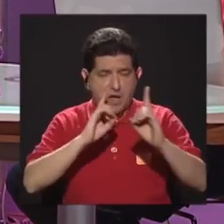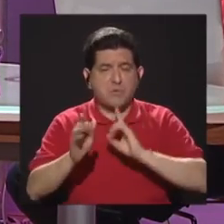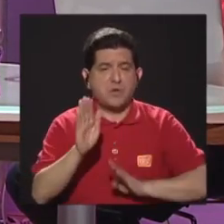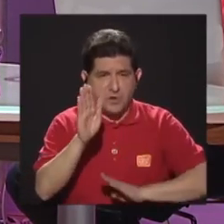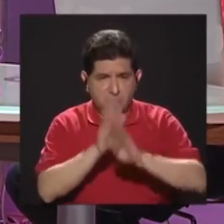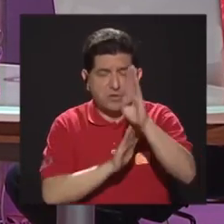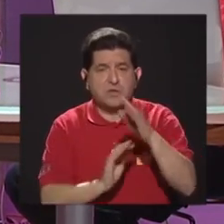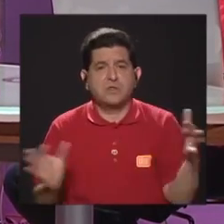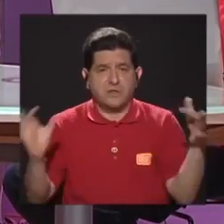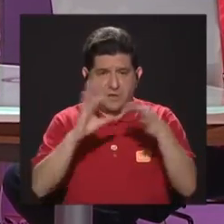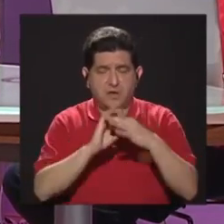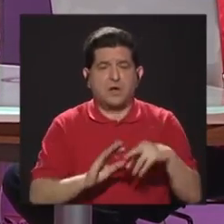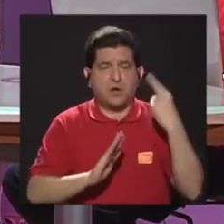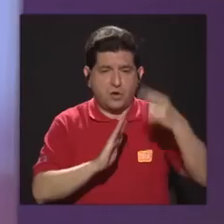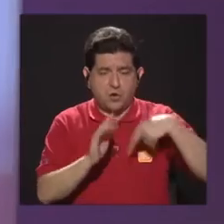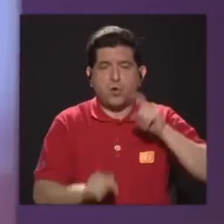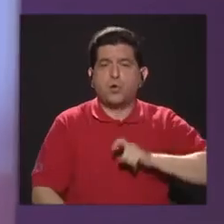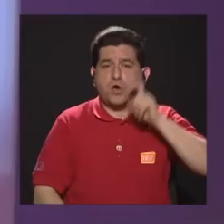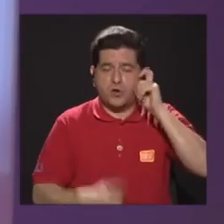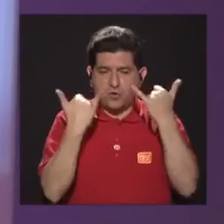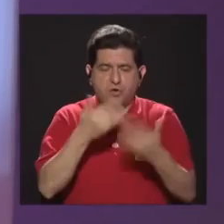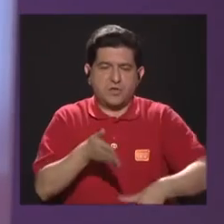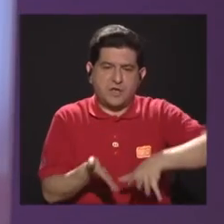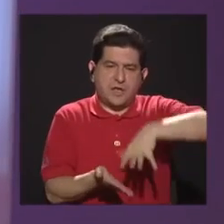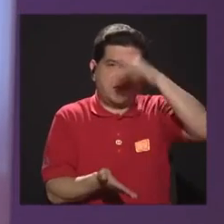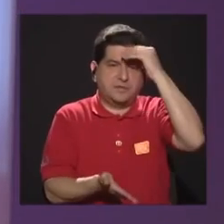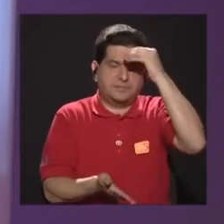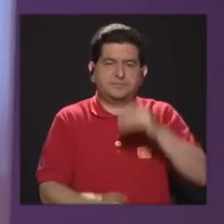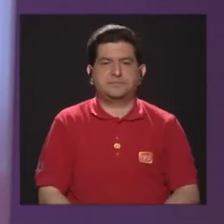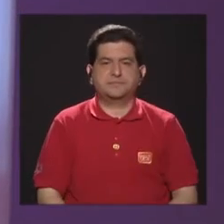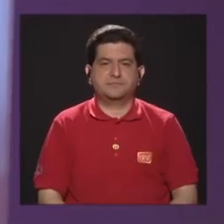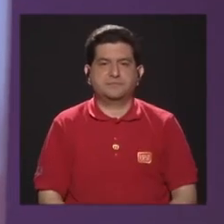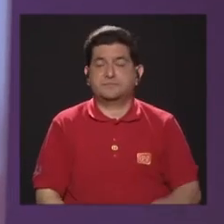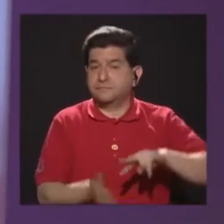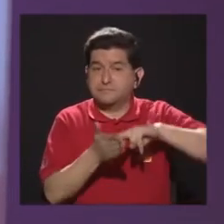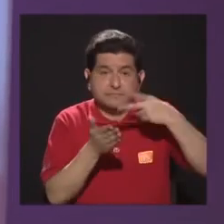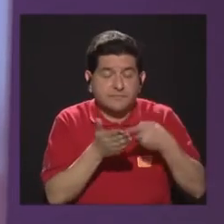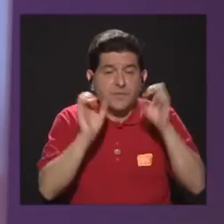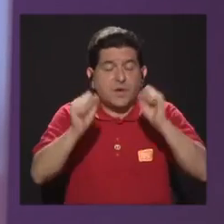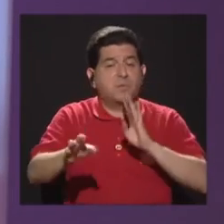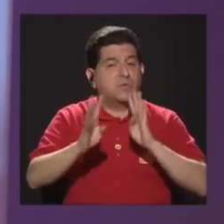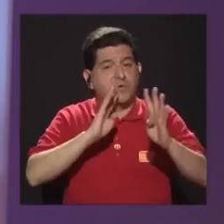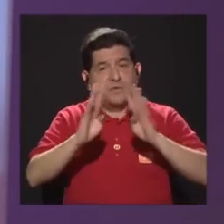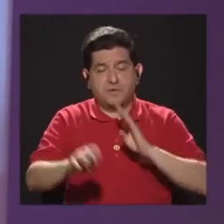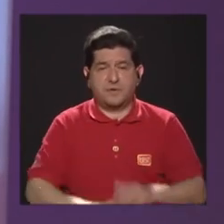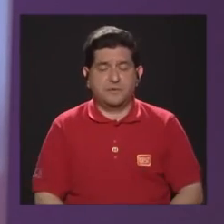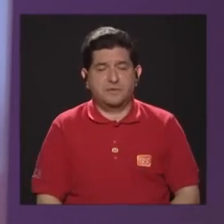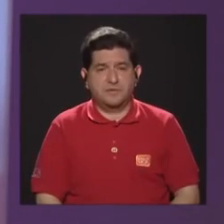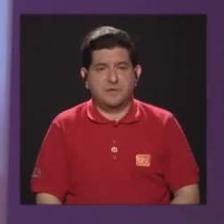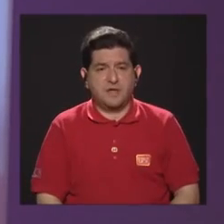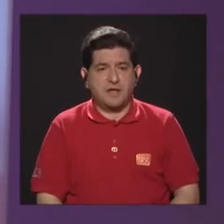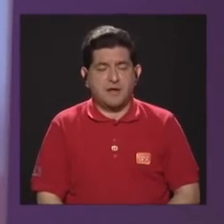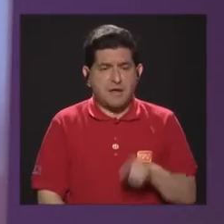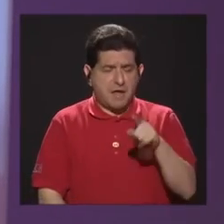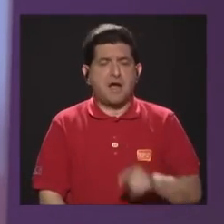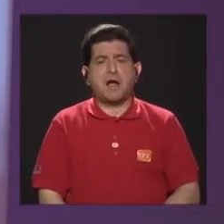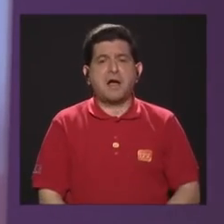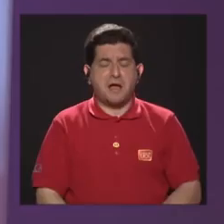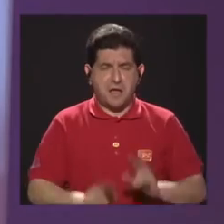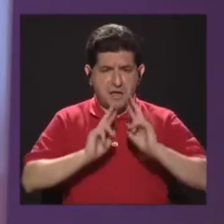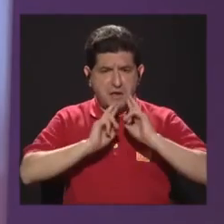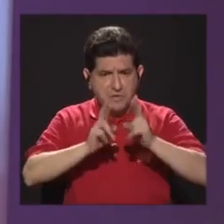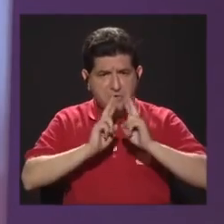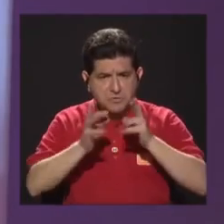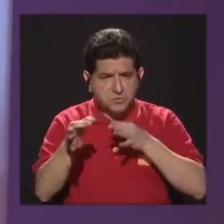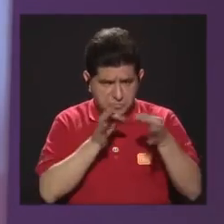desarrollado, que tiene que ver con los roles de género, ¿verdad?, aprendidos. Y en ese sentido pues se puede hablar de que hay una mayor rendición de